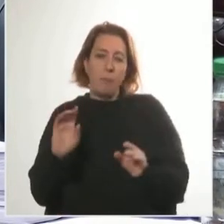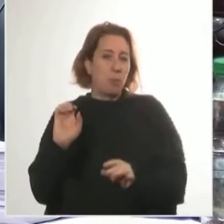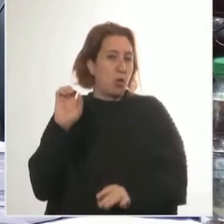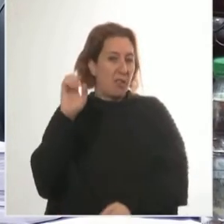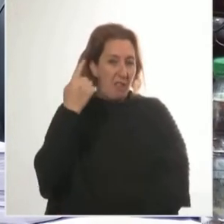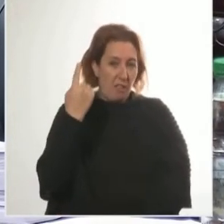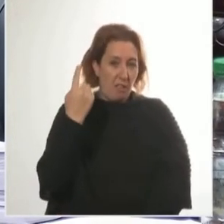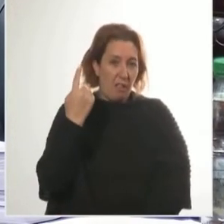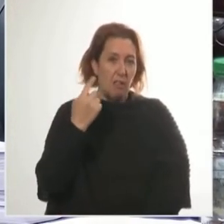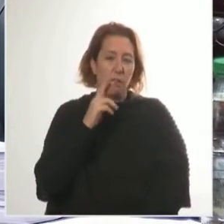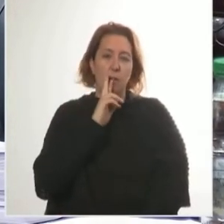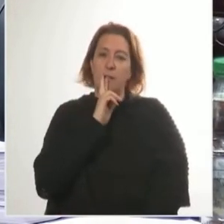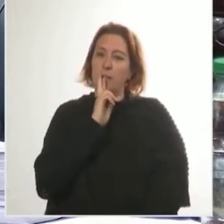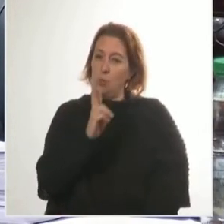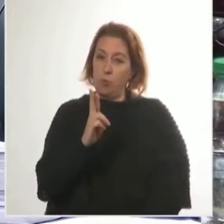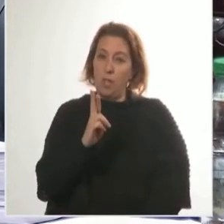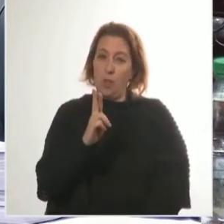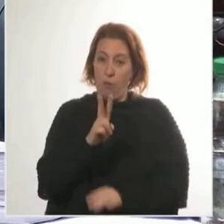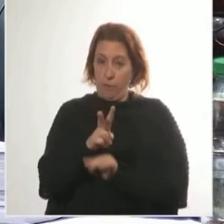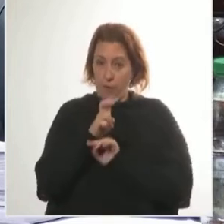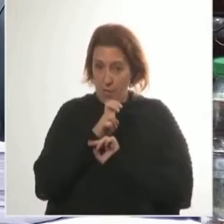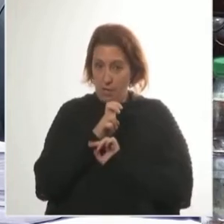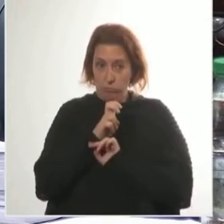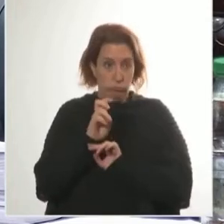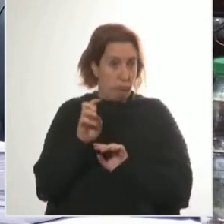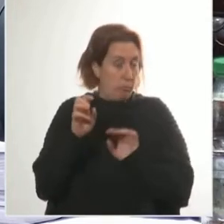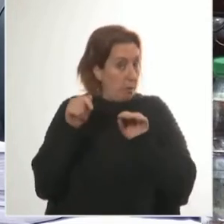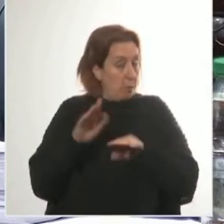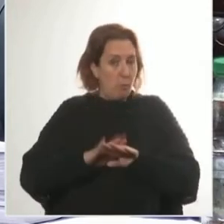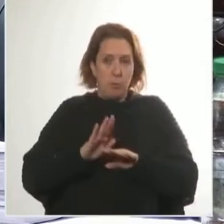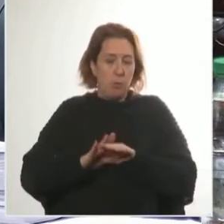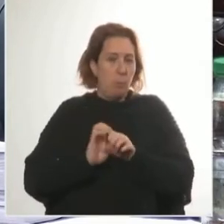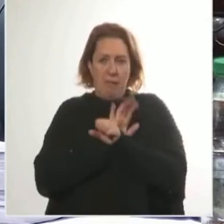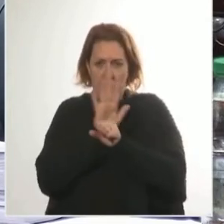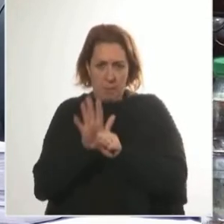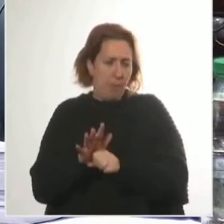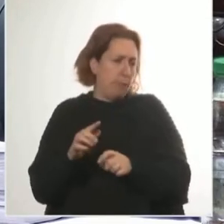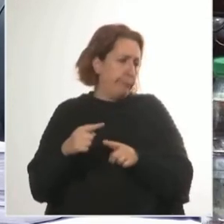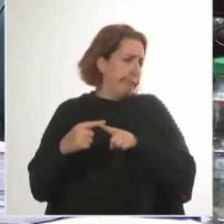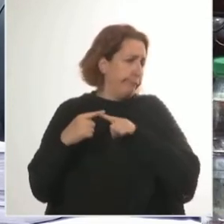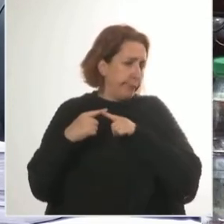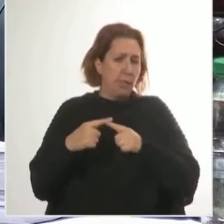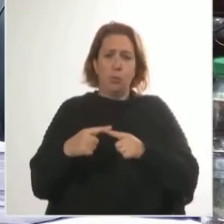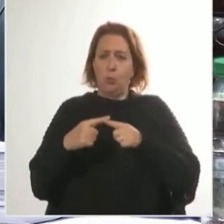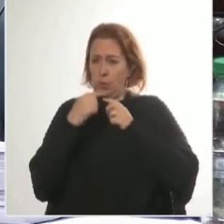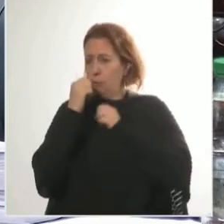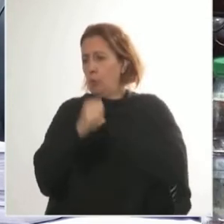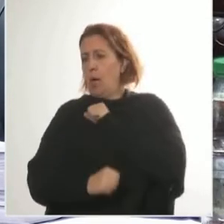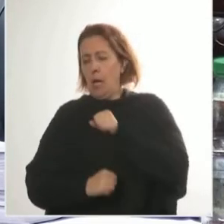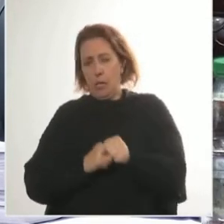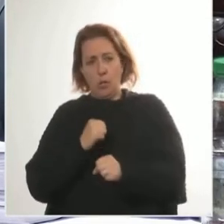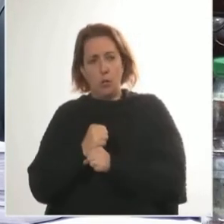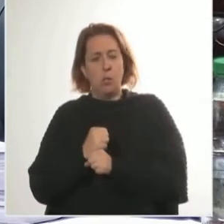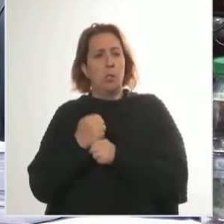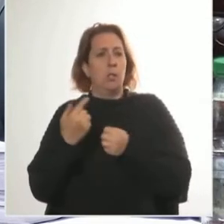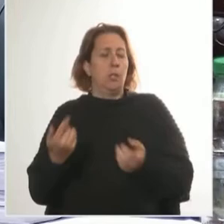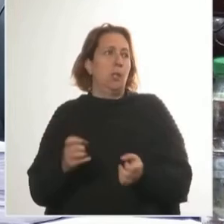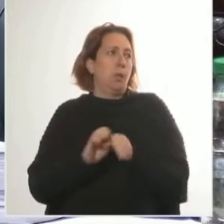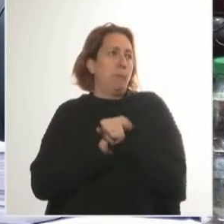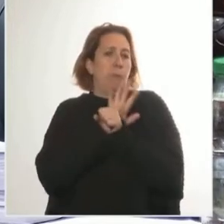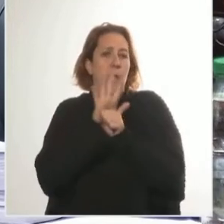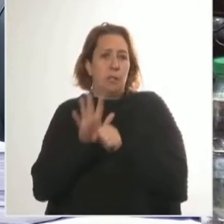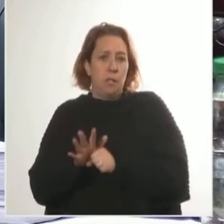que es el resultado fiscal, en plena pandemia. Discutimos todo el año, ¿verdad?, de que en plena